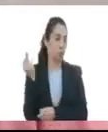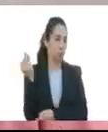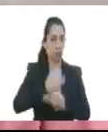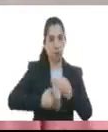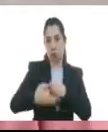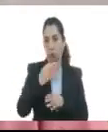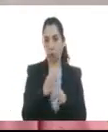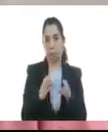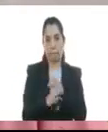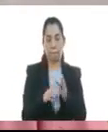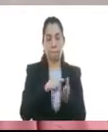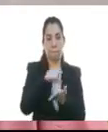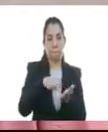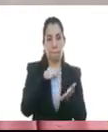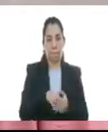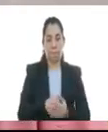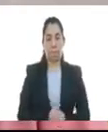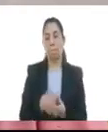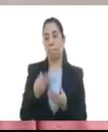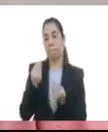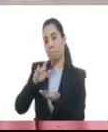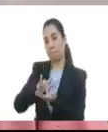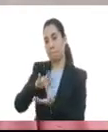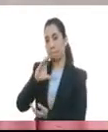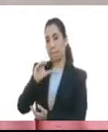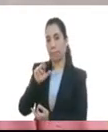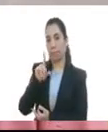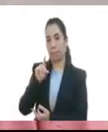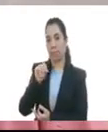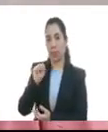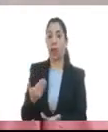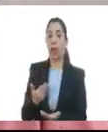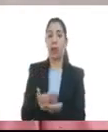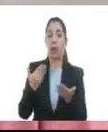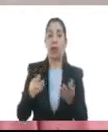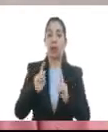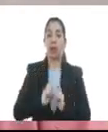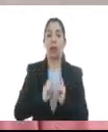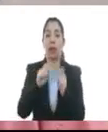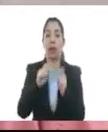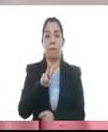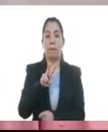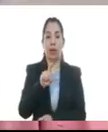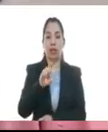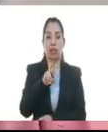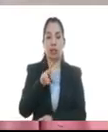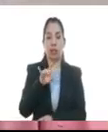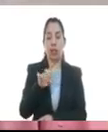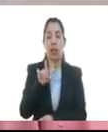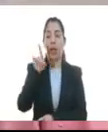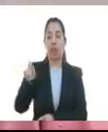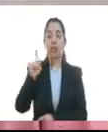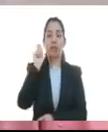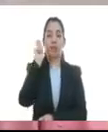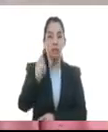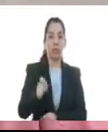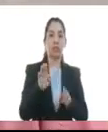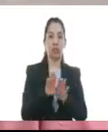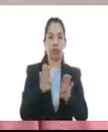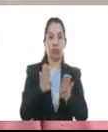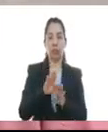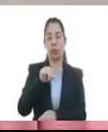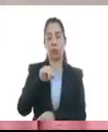Tenemos ahora a escuchar a Valeria Noemí Durán Villanueva. Ella obtuvo mención honorífica en